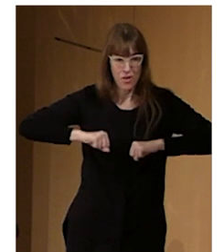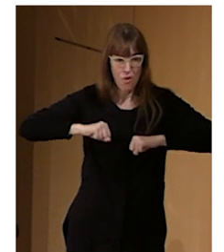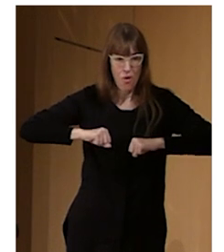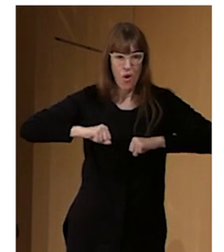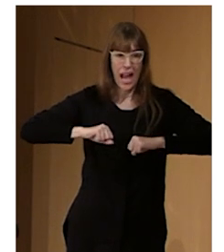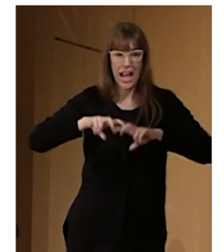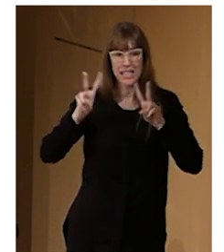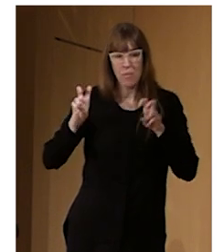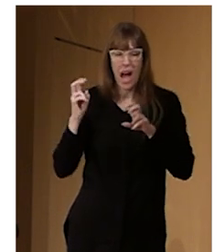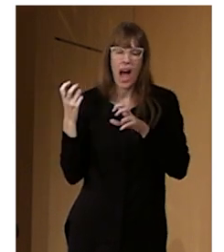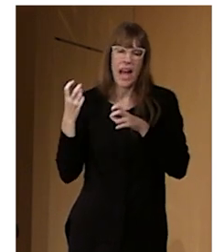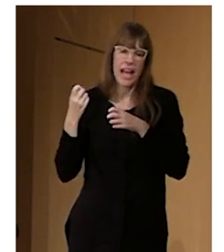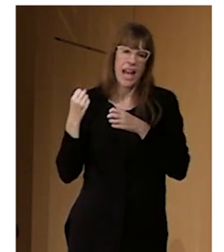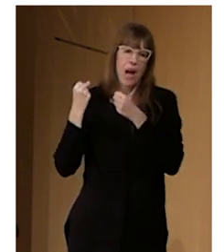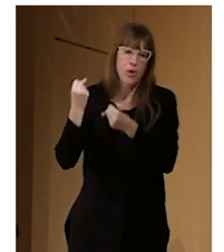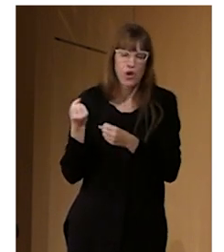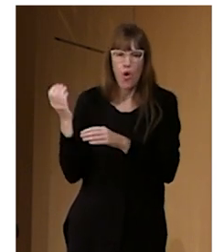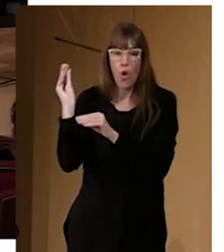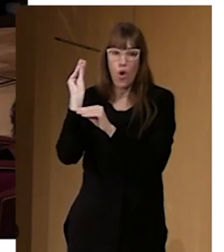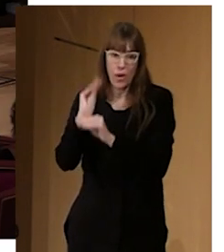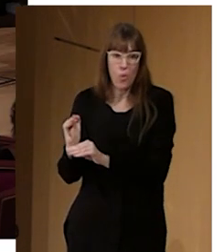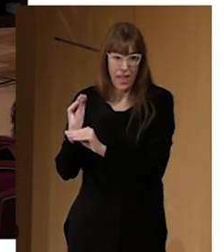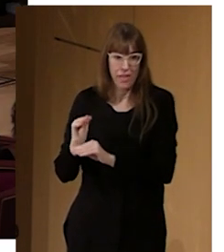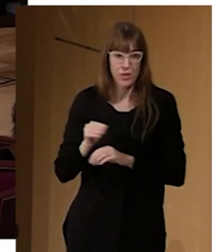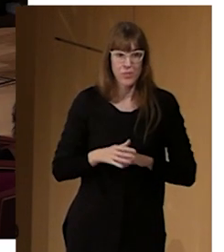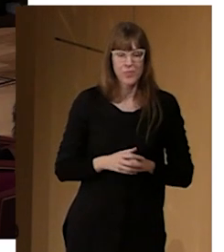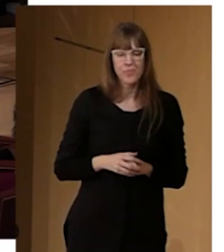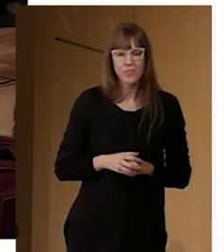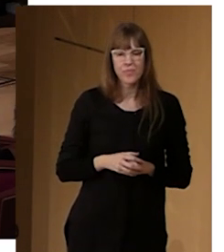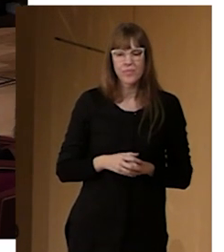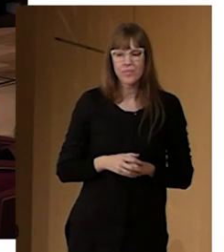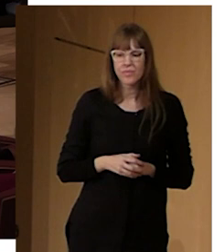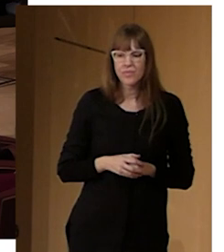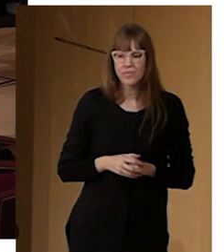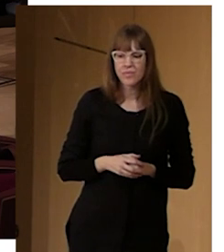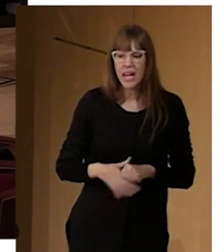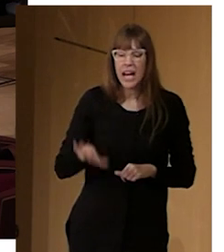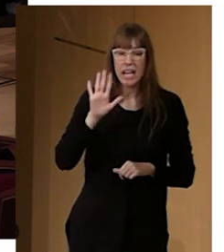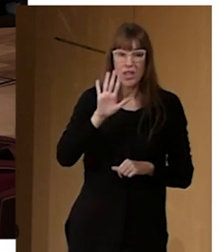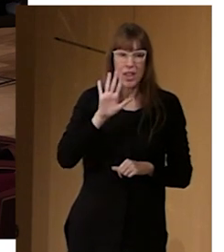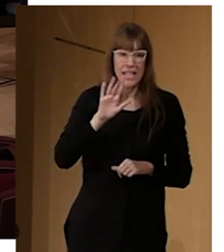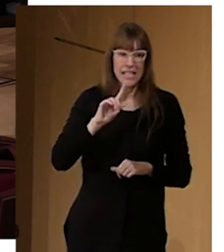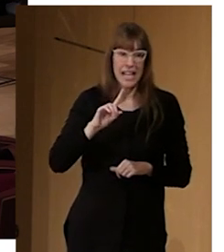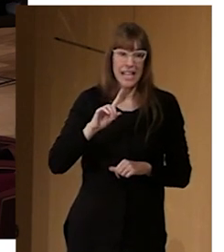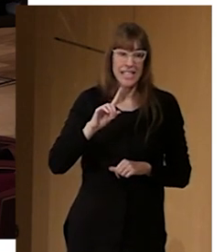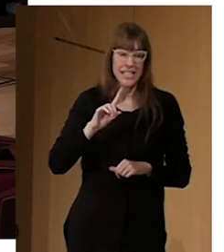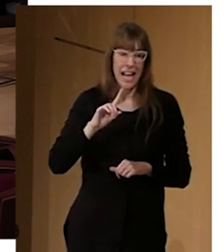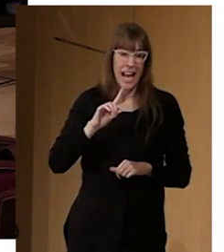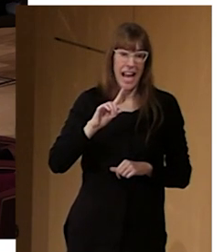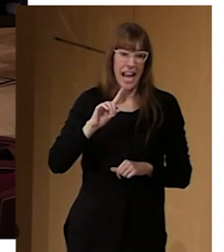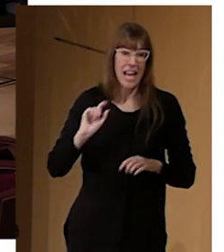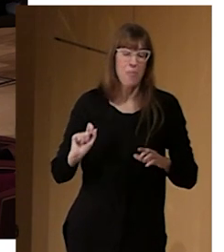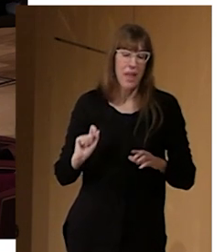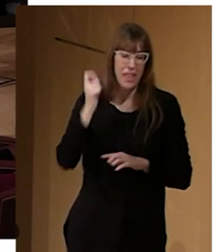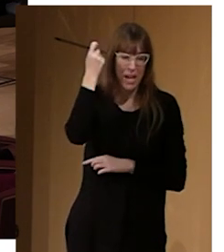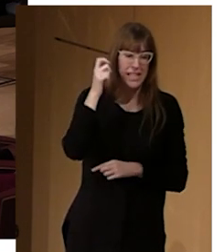de y de cuidados entonces bueno en invencibles en el Prado eh lo que abordamos es algunas obras de la colección